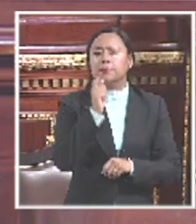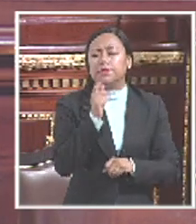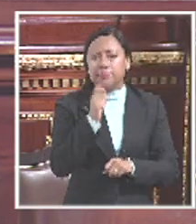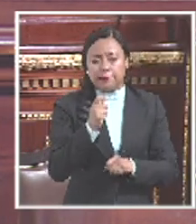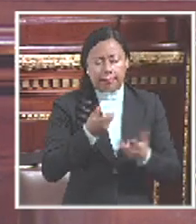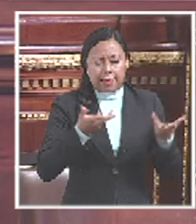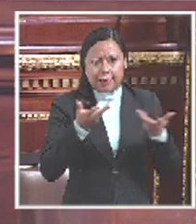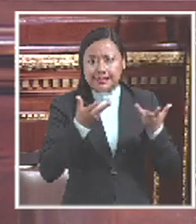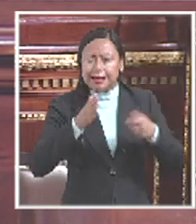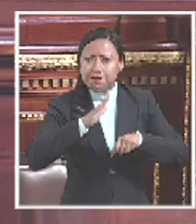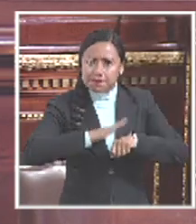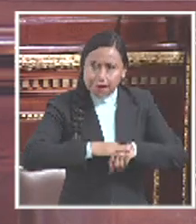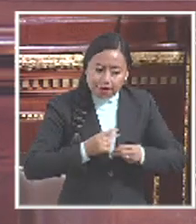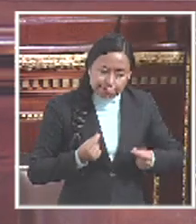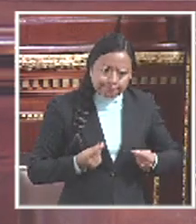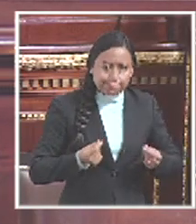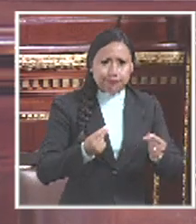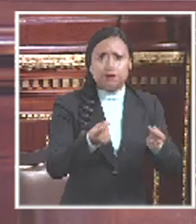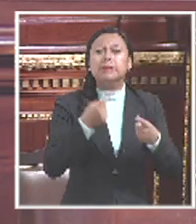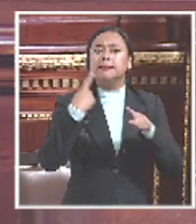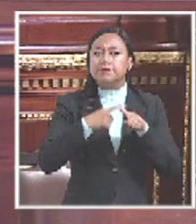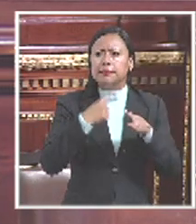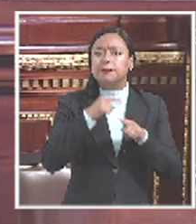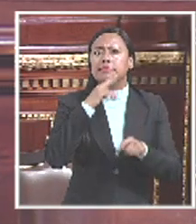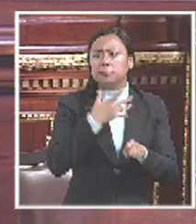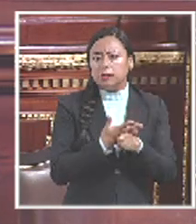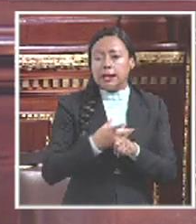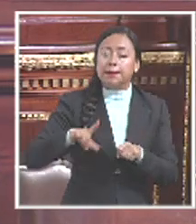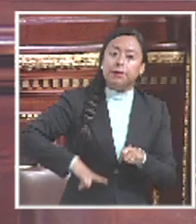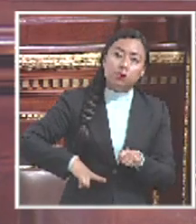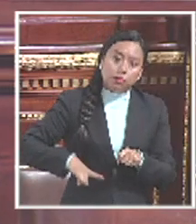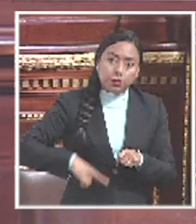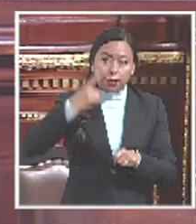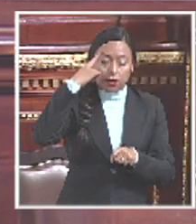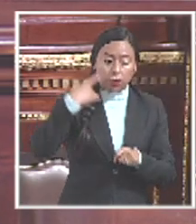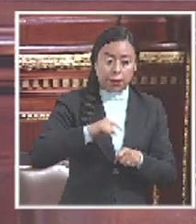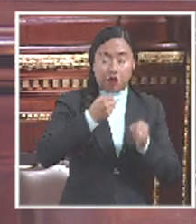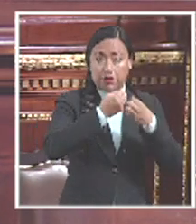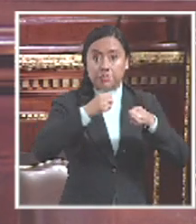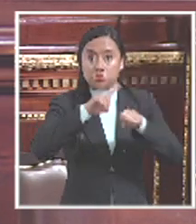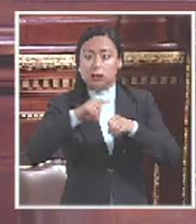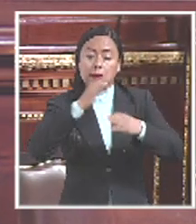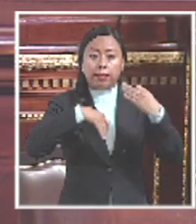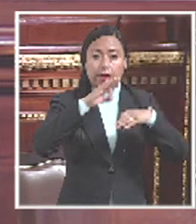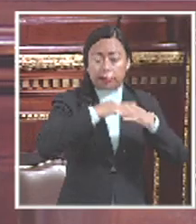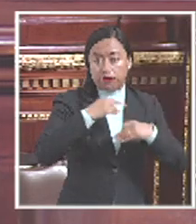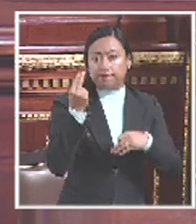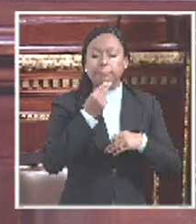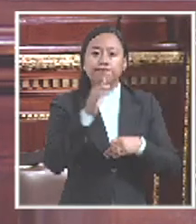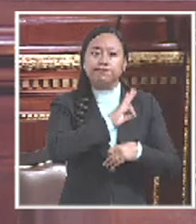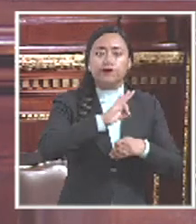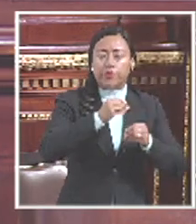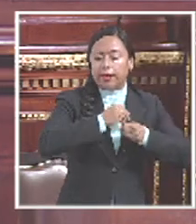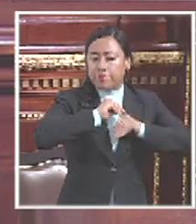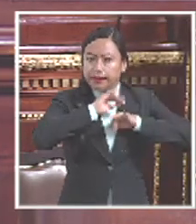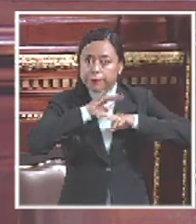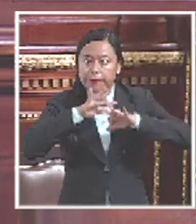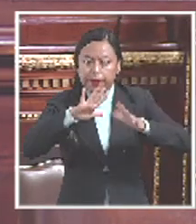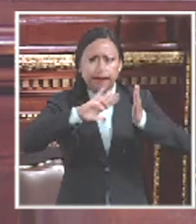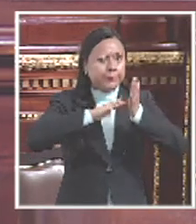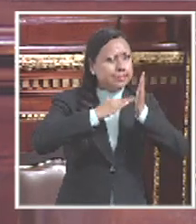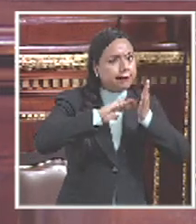acción mucho más diligente por parte del gobierno para difundir entre la sociedad las